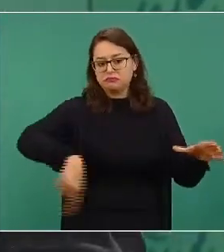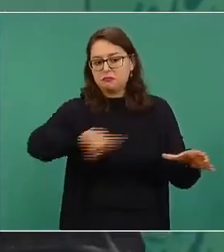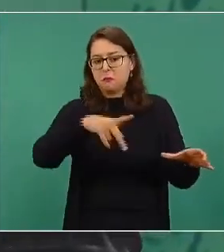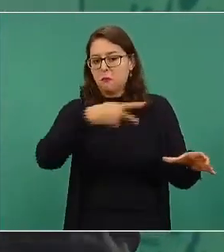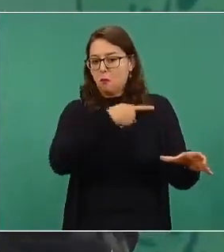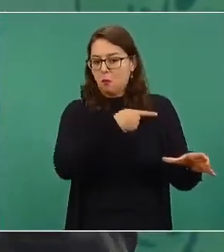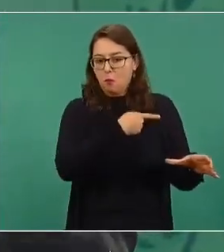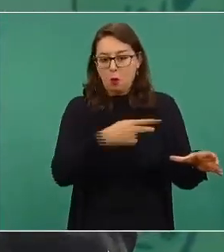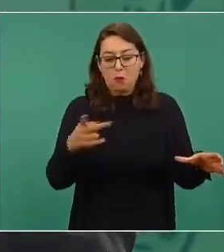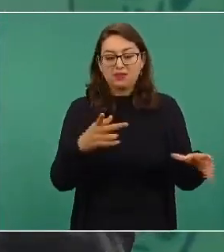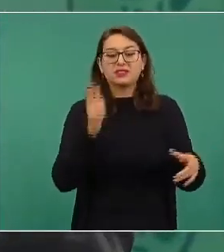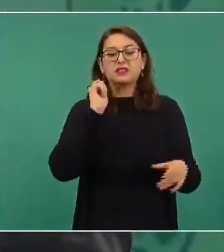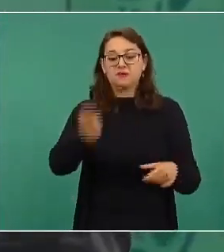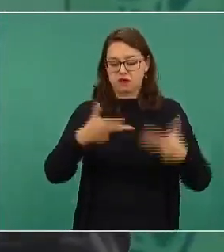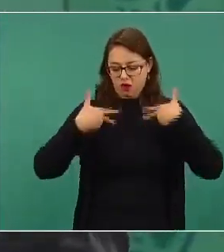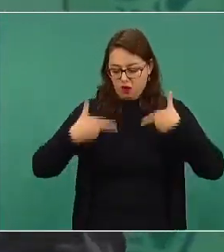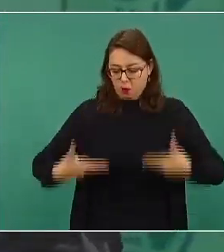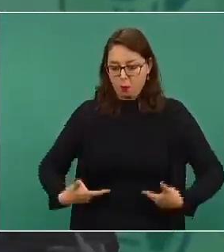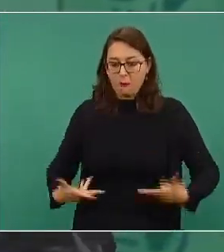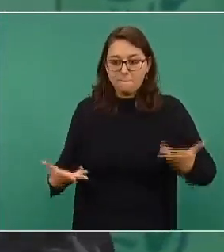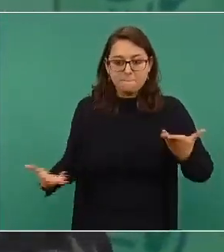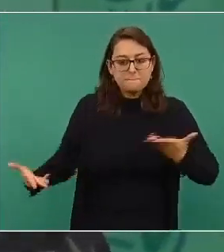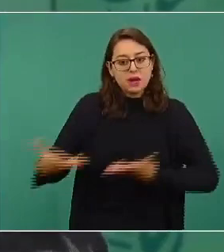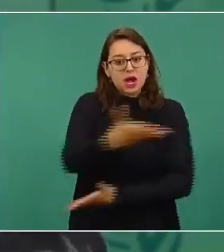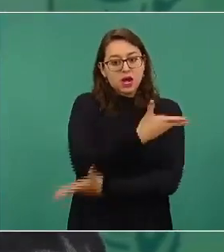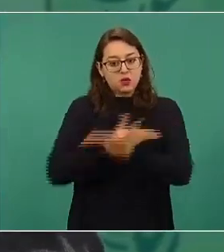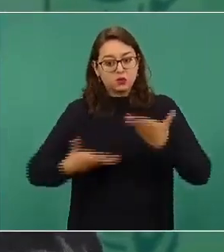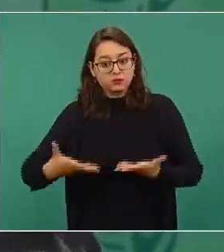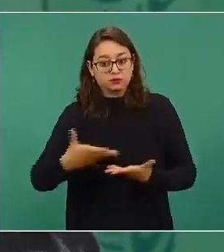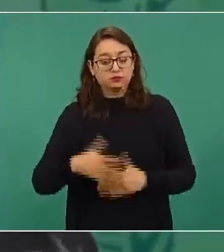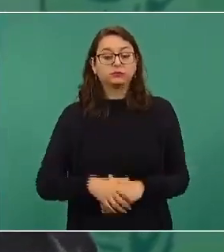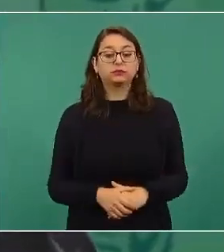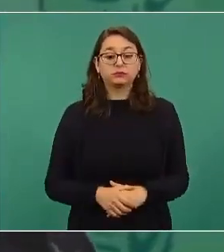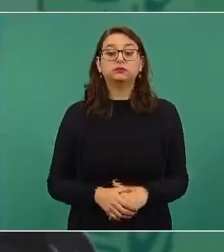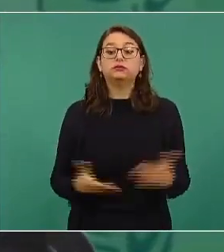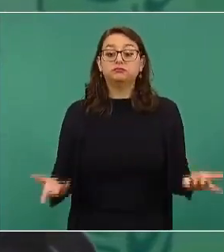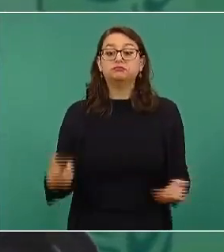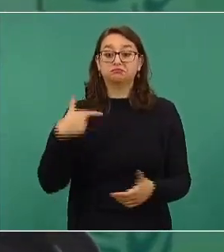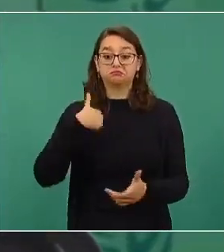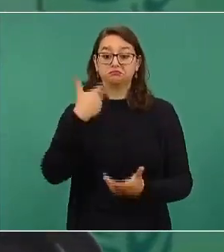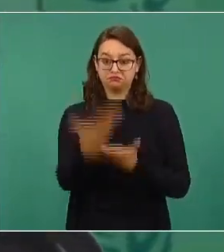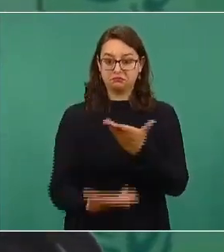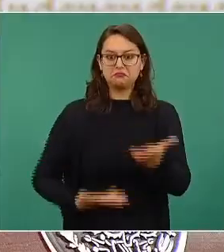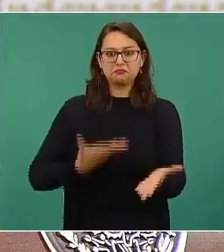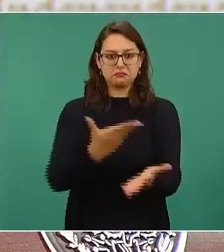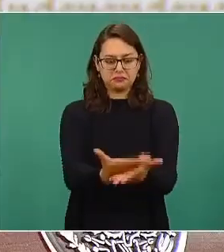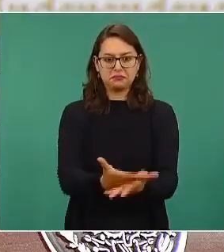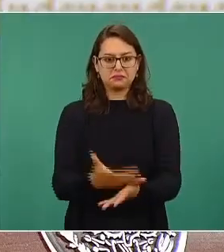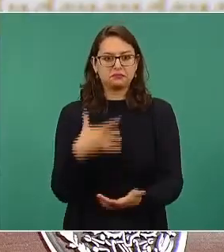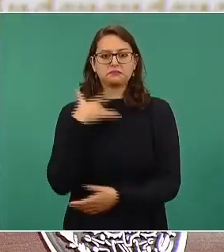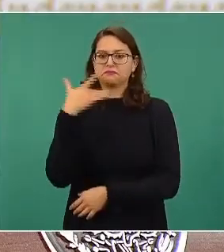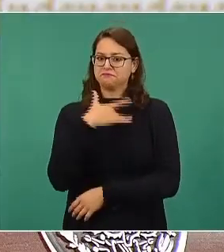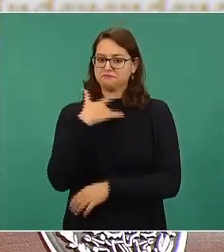otros seres humanos. Yo planteé en la ONU de que nos vamos a sentir muy bien,